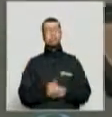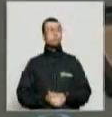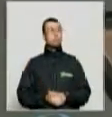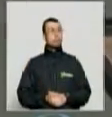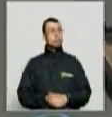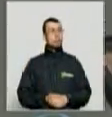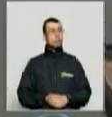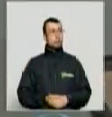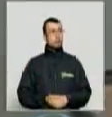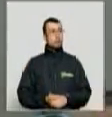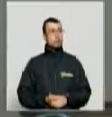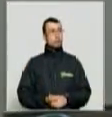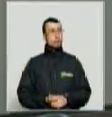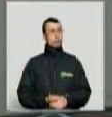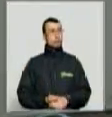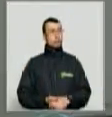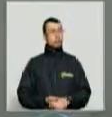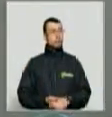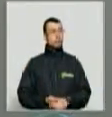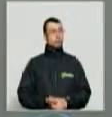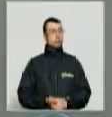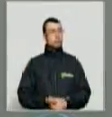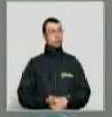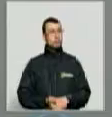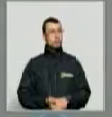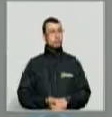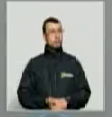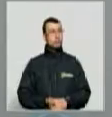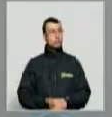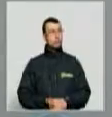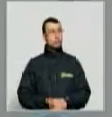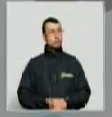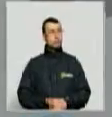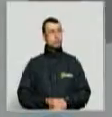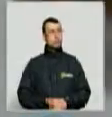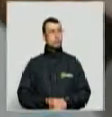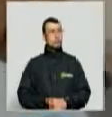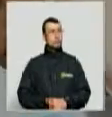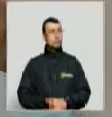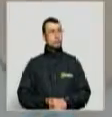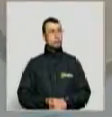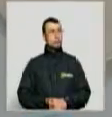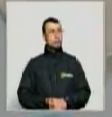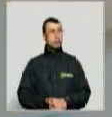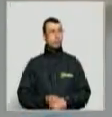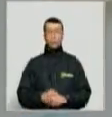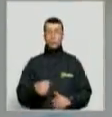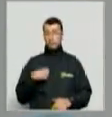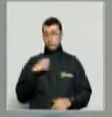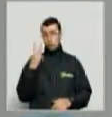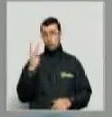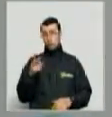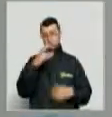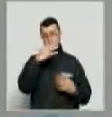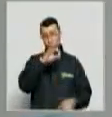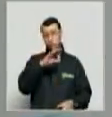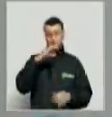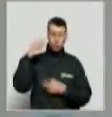Lo retiramos. En este instante entonces podemos ver, el examen nos arroja dos hojas.